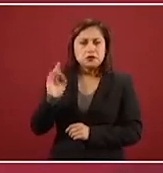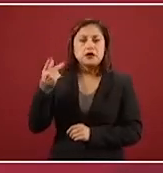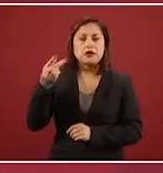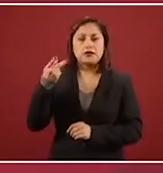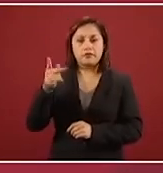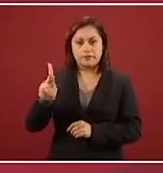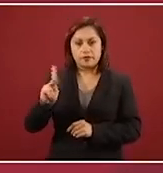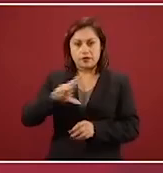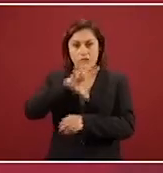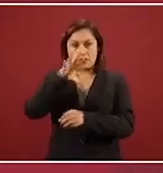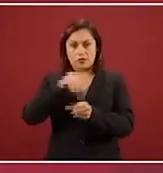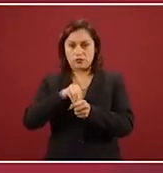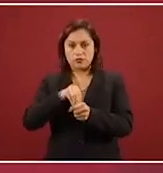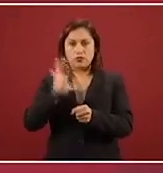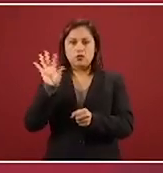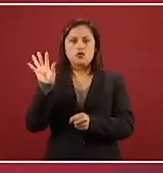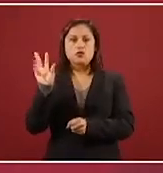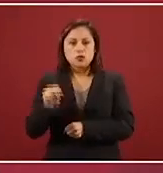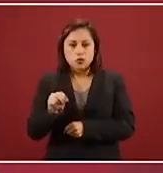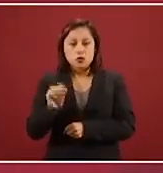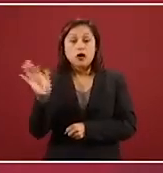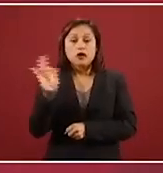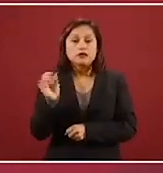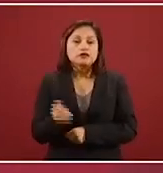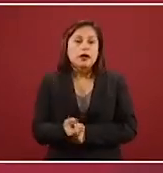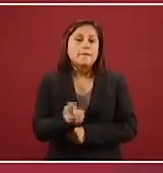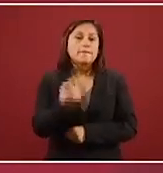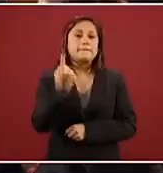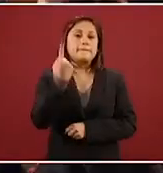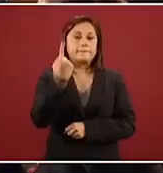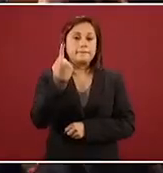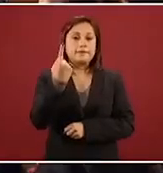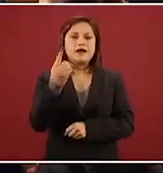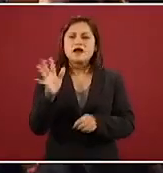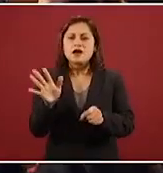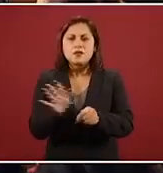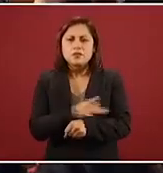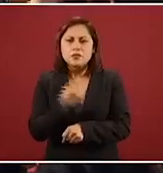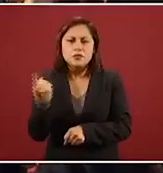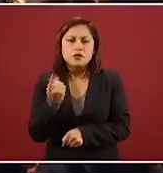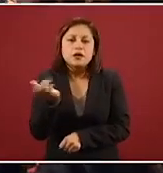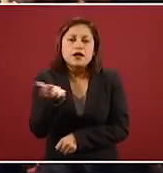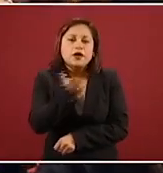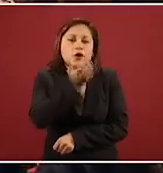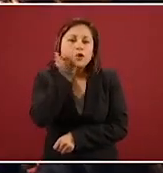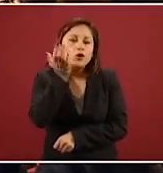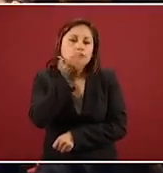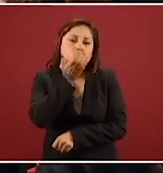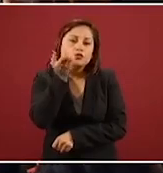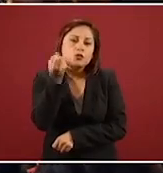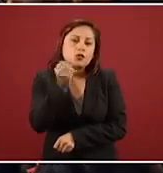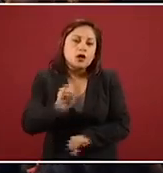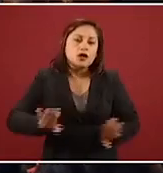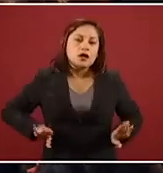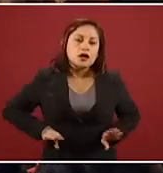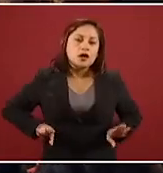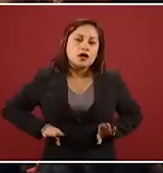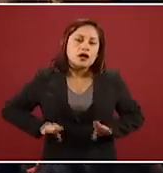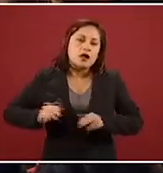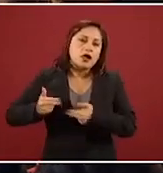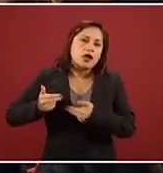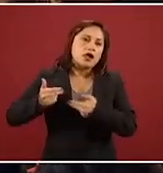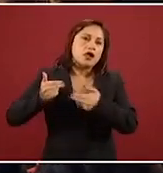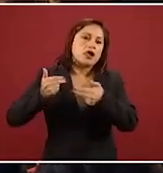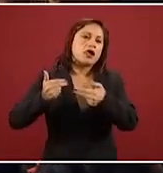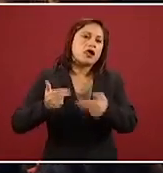Puede ser la excepción, porque hay inercias. ¿Qué es lo que venimos diciendo?